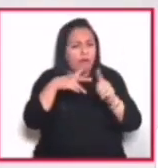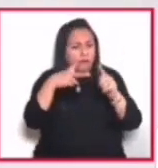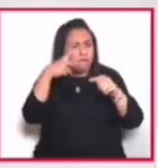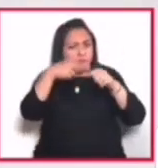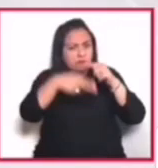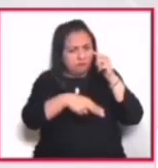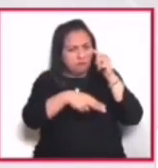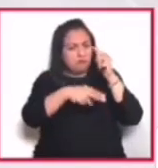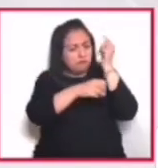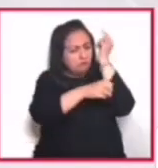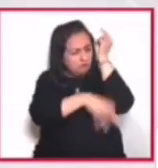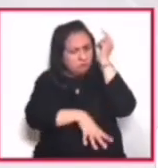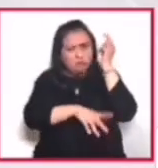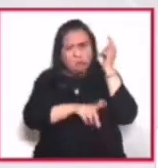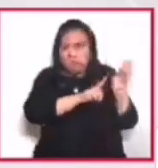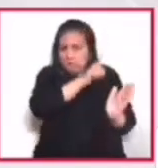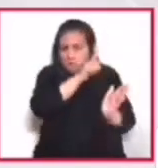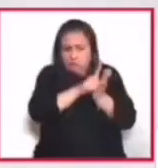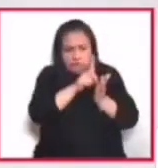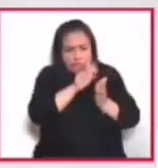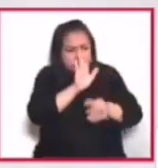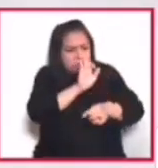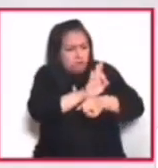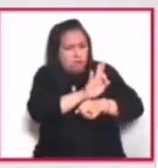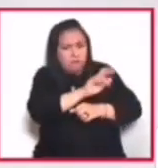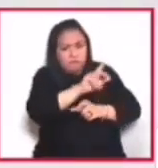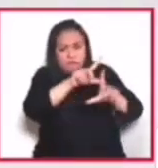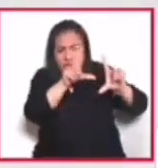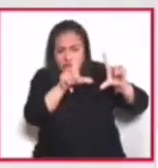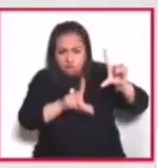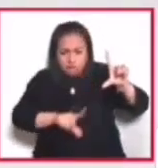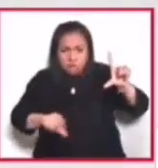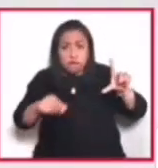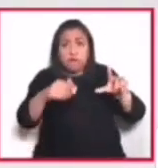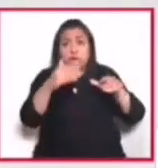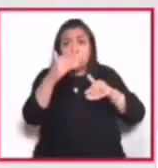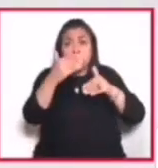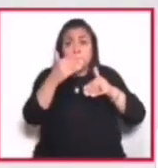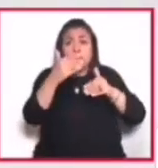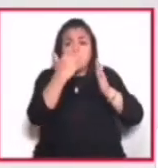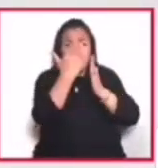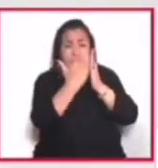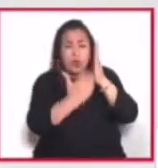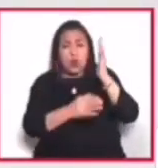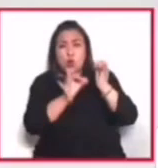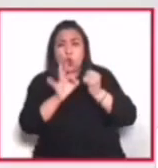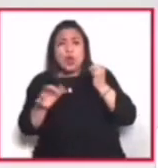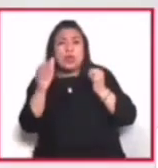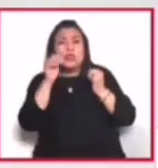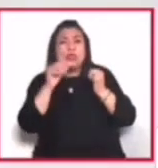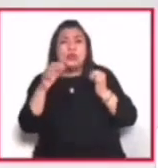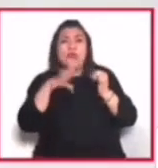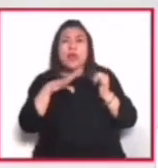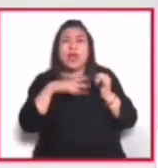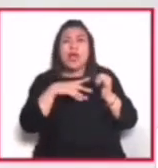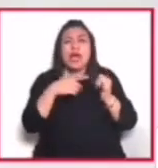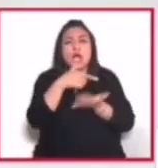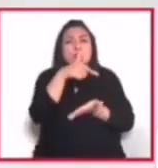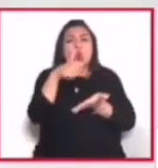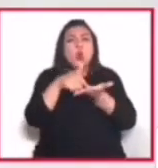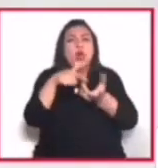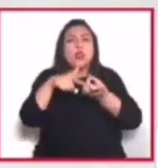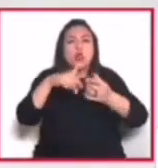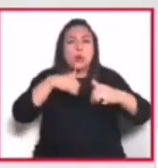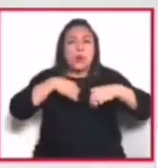del embarazo en todo el país. Al final de la ruta siempre aparece una fase de geolocalización, es un